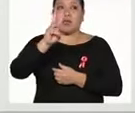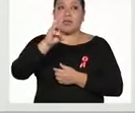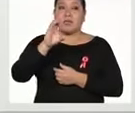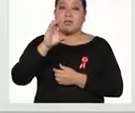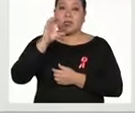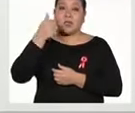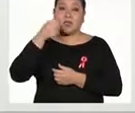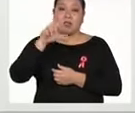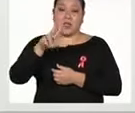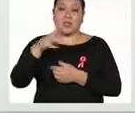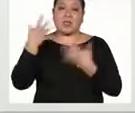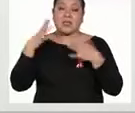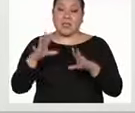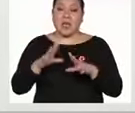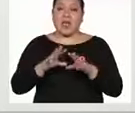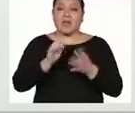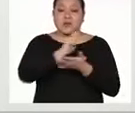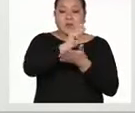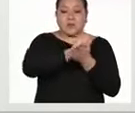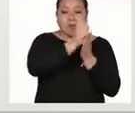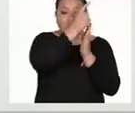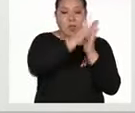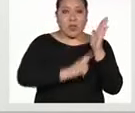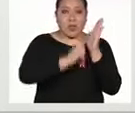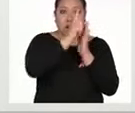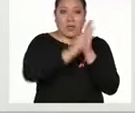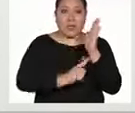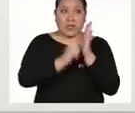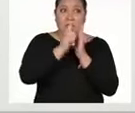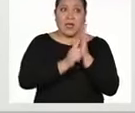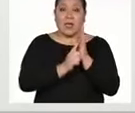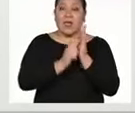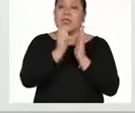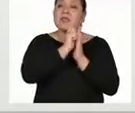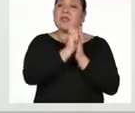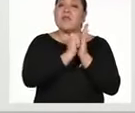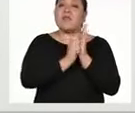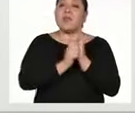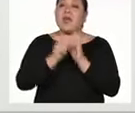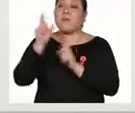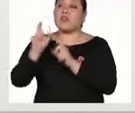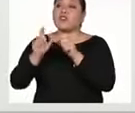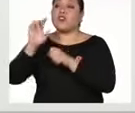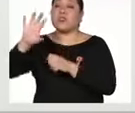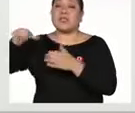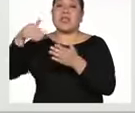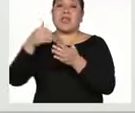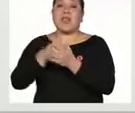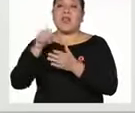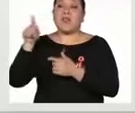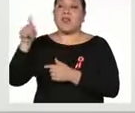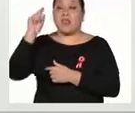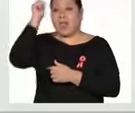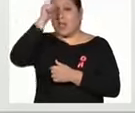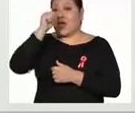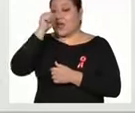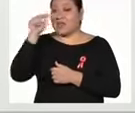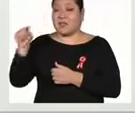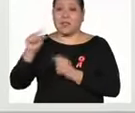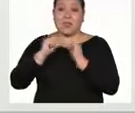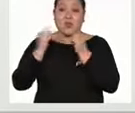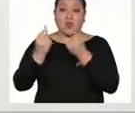un censo que registraba la llegada de la población asiática al Perú. En aquellos días, este grupo social